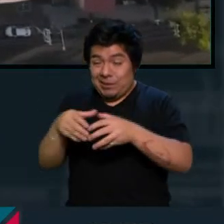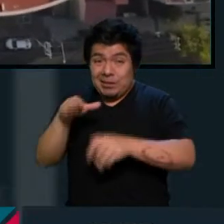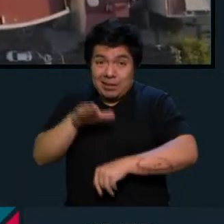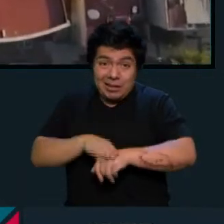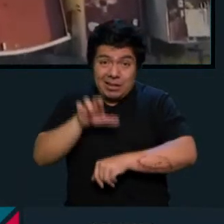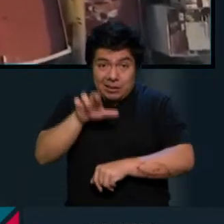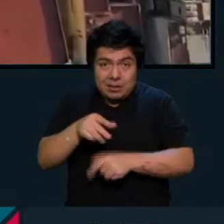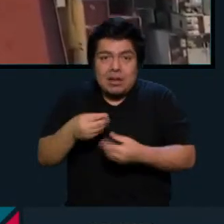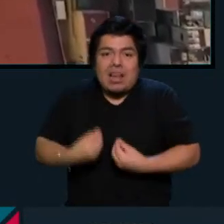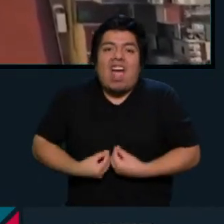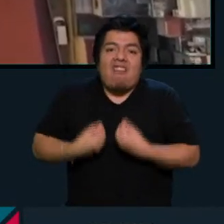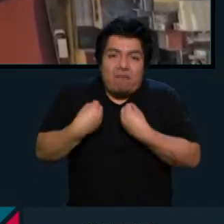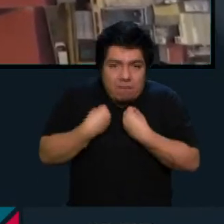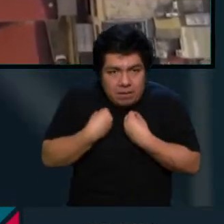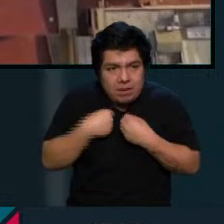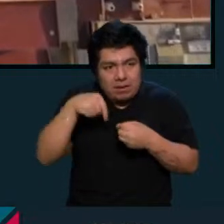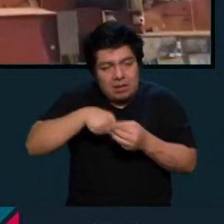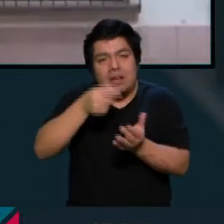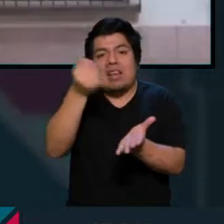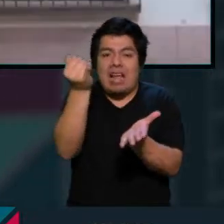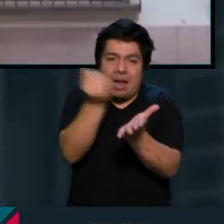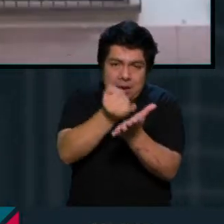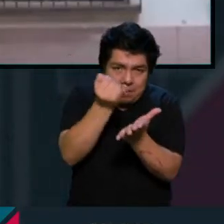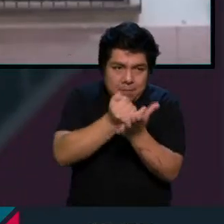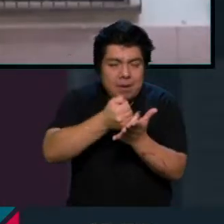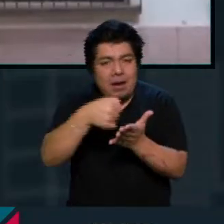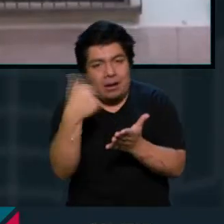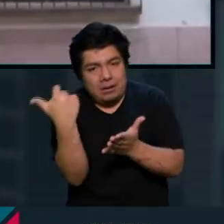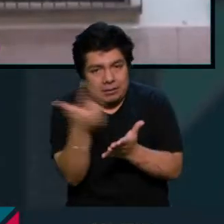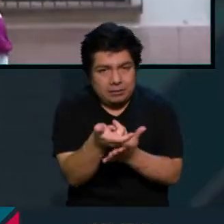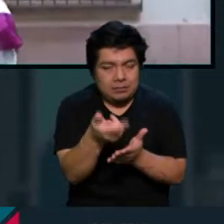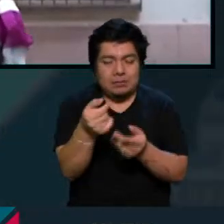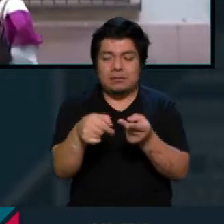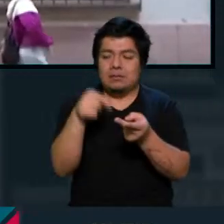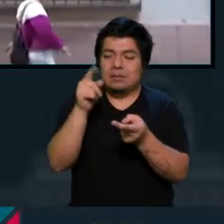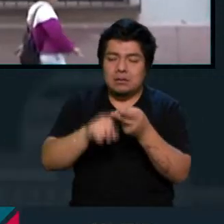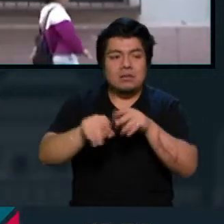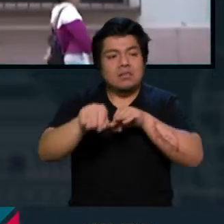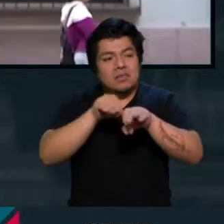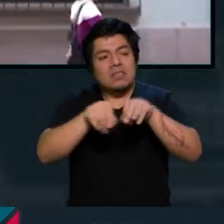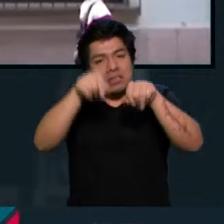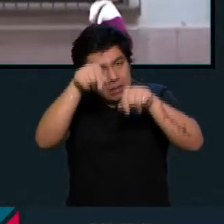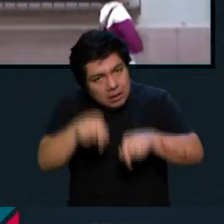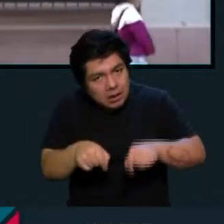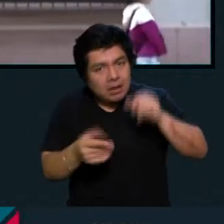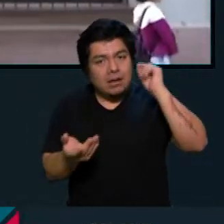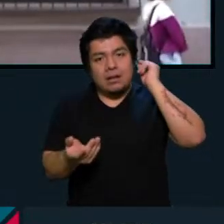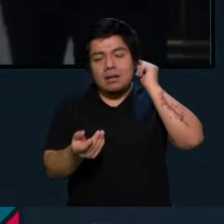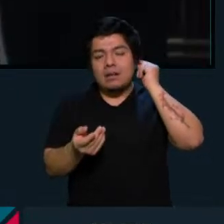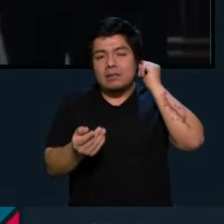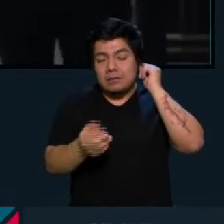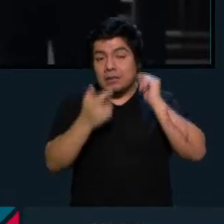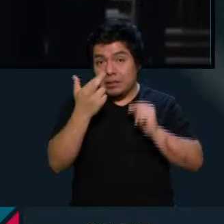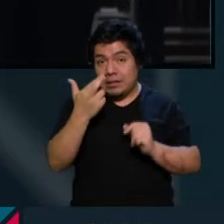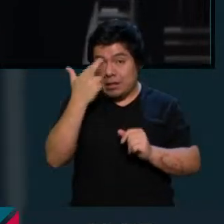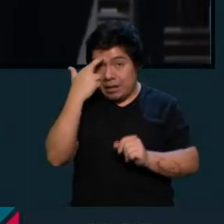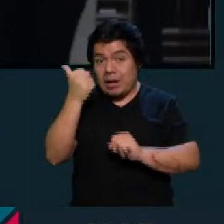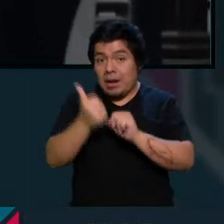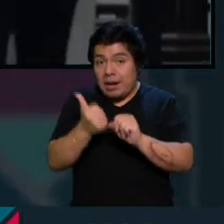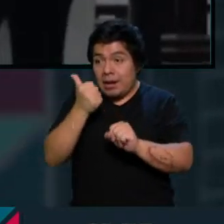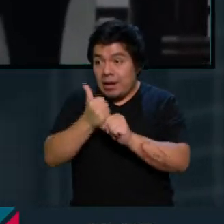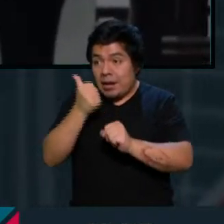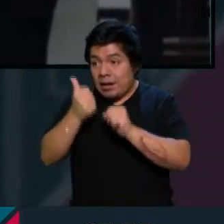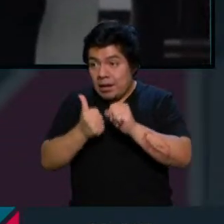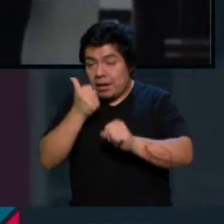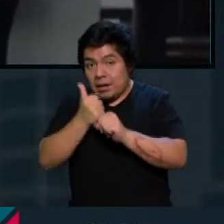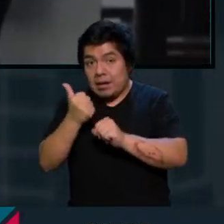que vive, que paga impuestos en esta ciudad, que hace funcionar esta ciudad. Y recordemos que cada año